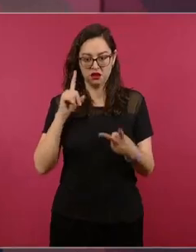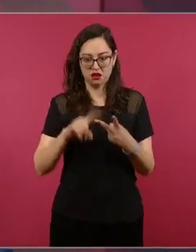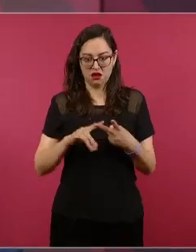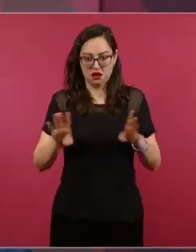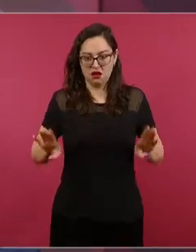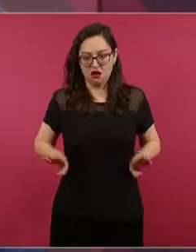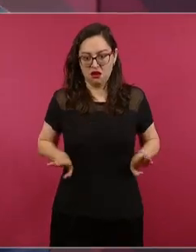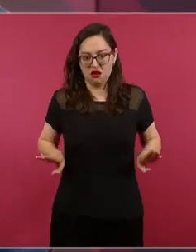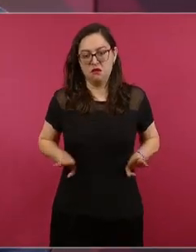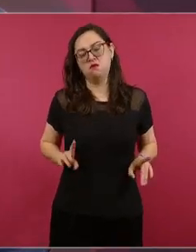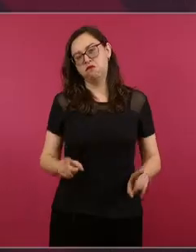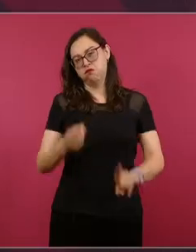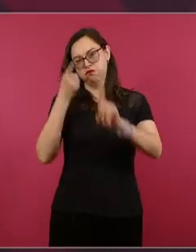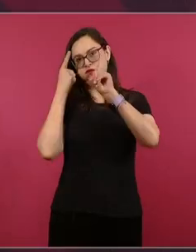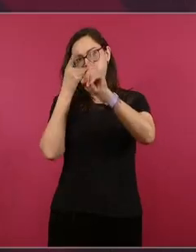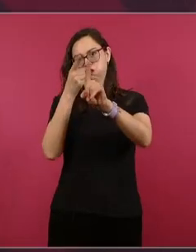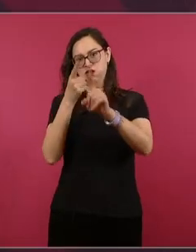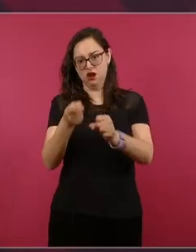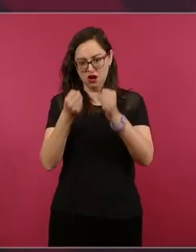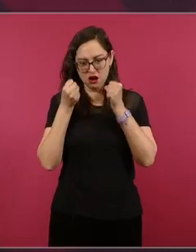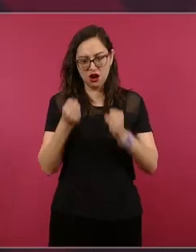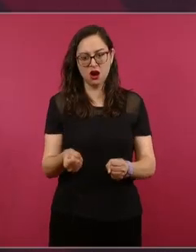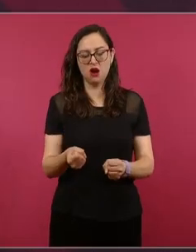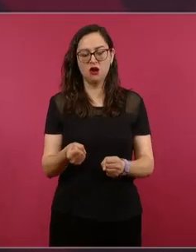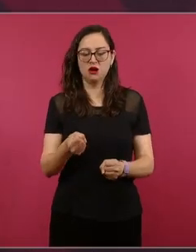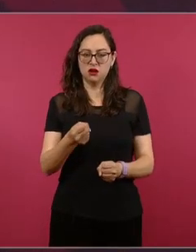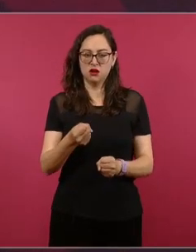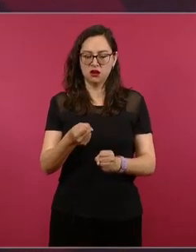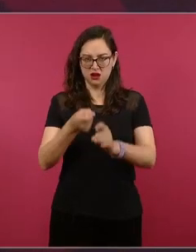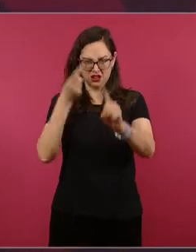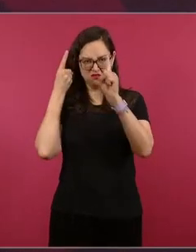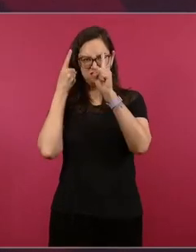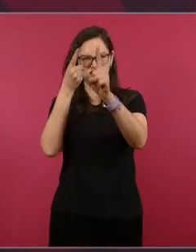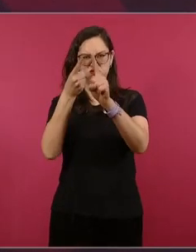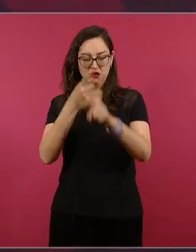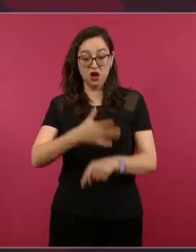convicciones, cuando se lucha por causas justas,